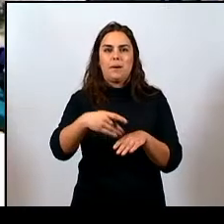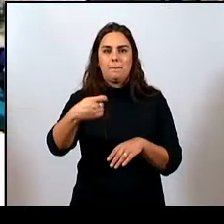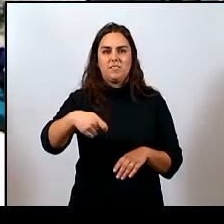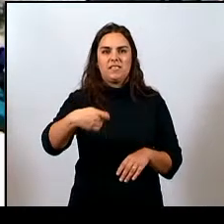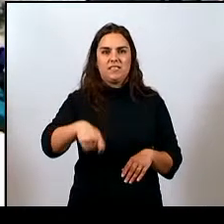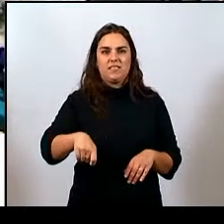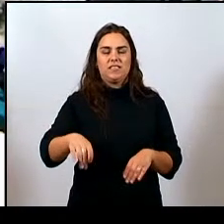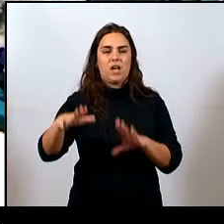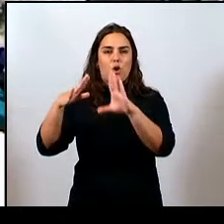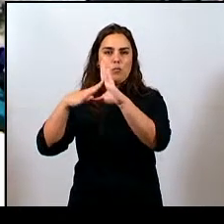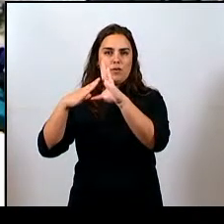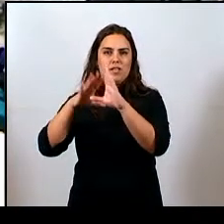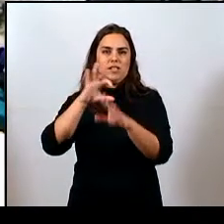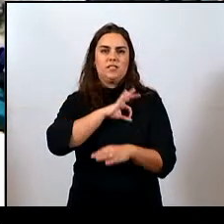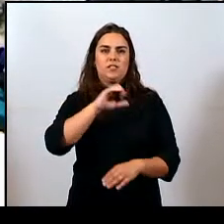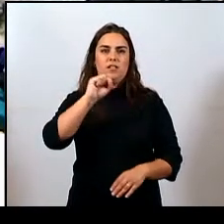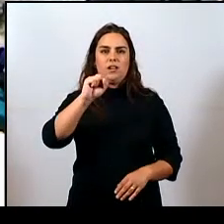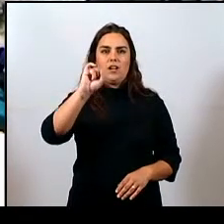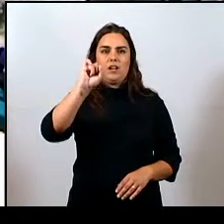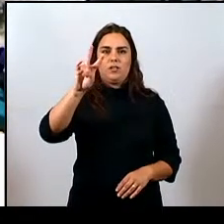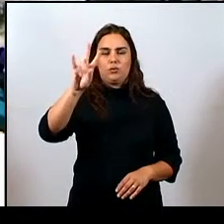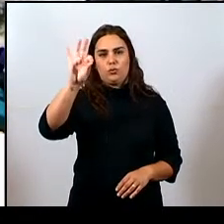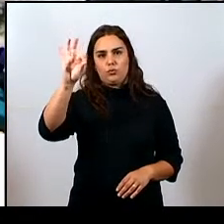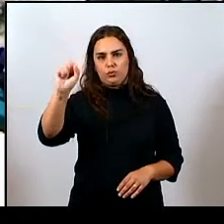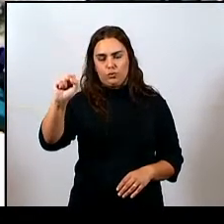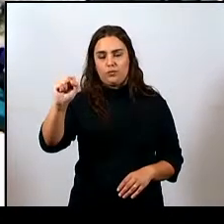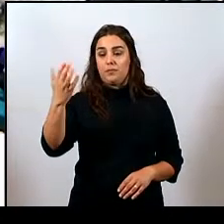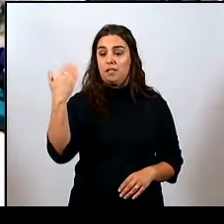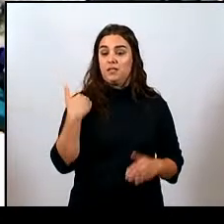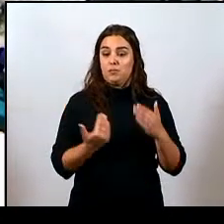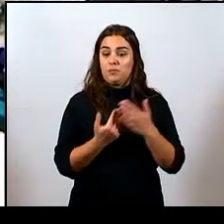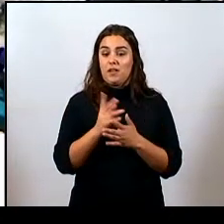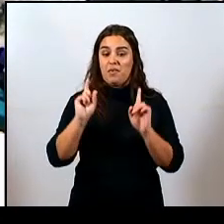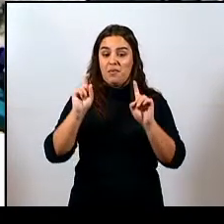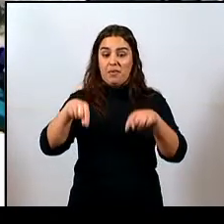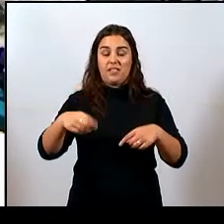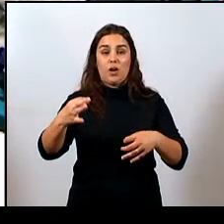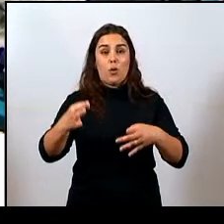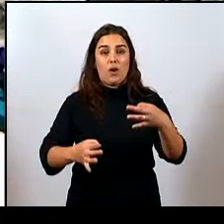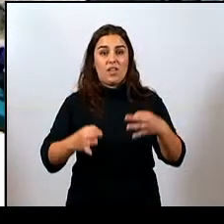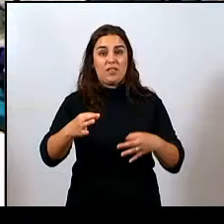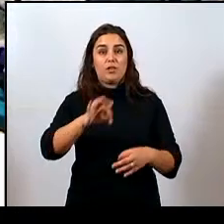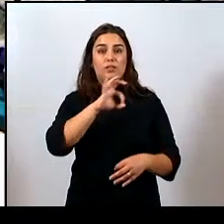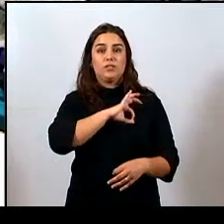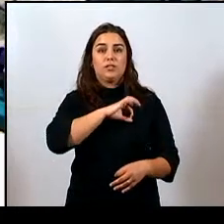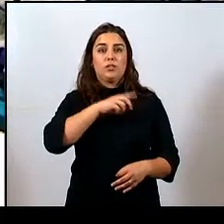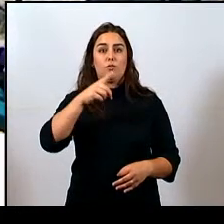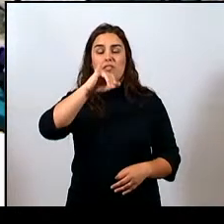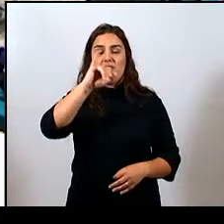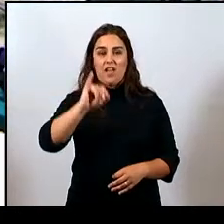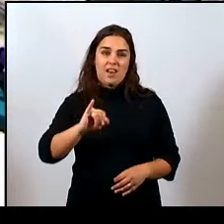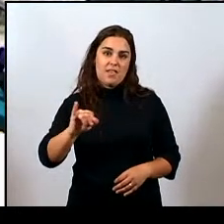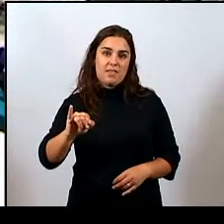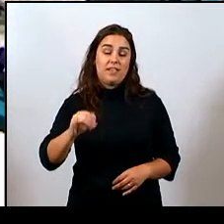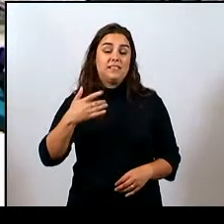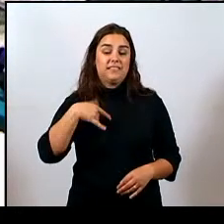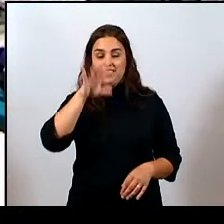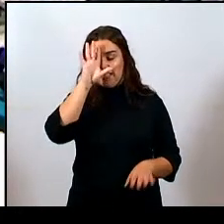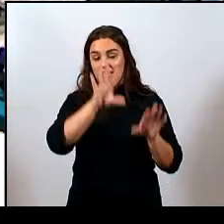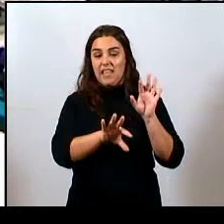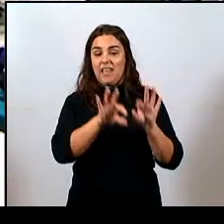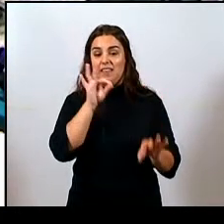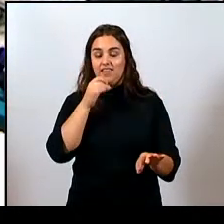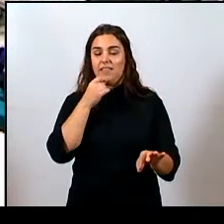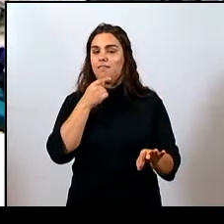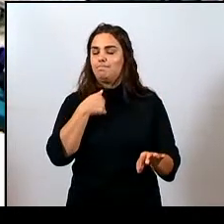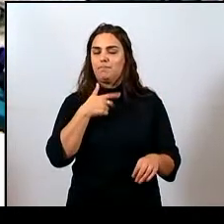de la Comunidad de Madrid, para la señora Díaz Ayuso. Esta mañana tenía cita judicial el señor González Amador. Finalmente ha decidido